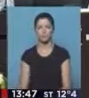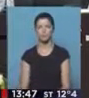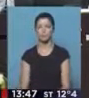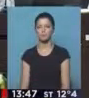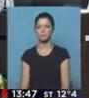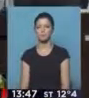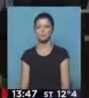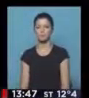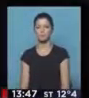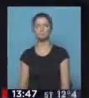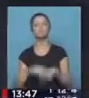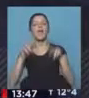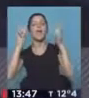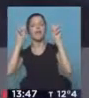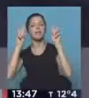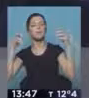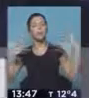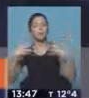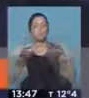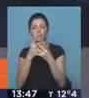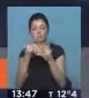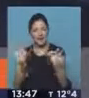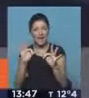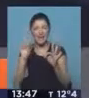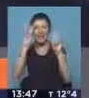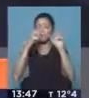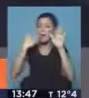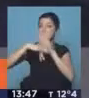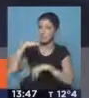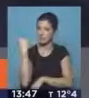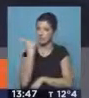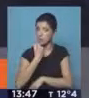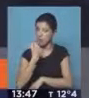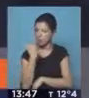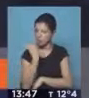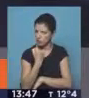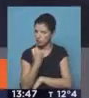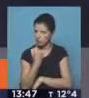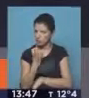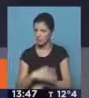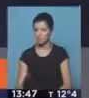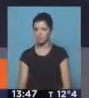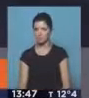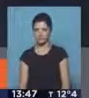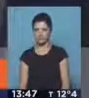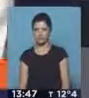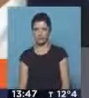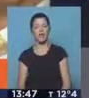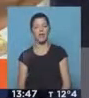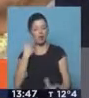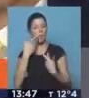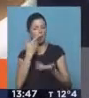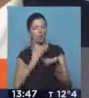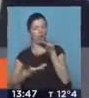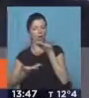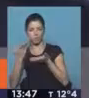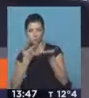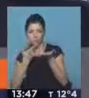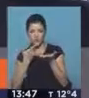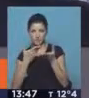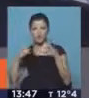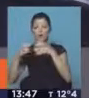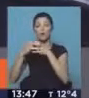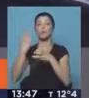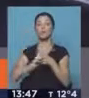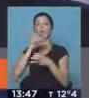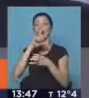El tema del cese de fuego era el gran tema. Era la moneda de cambio de la FARC por los otros